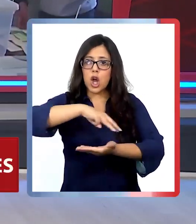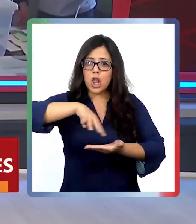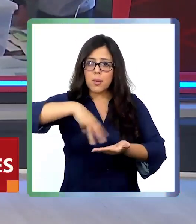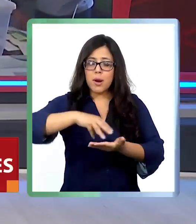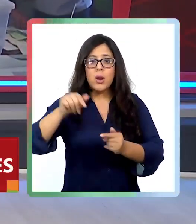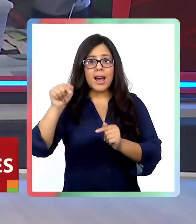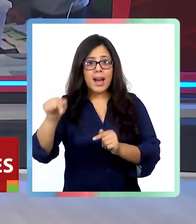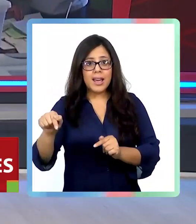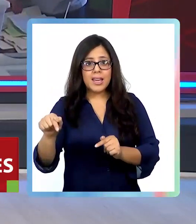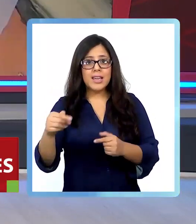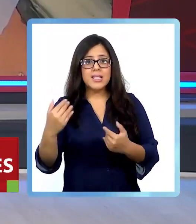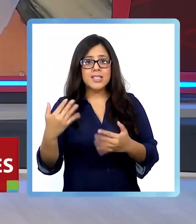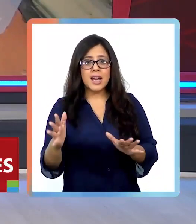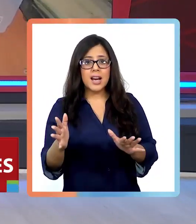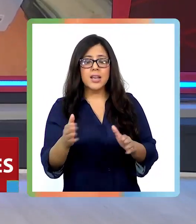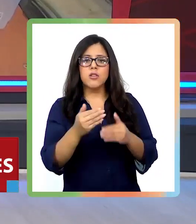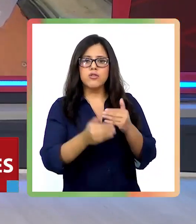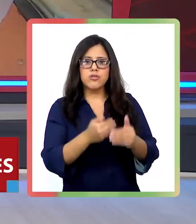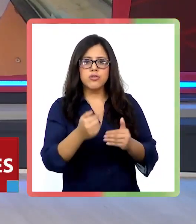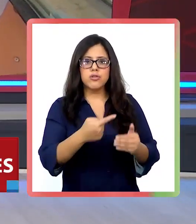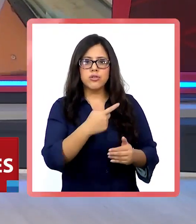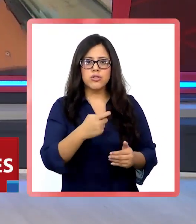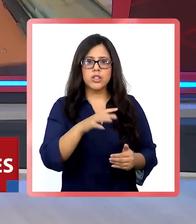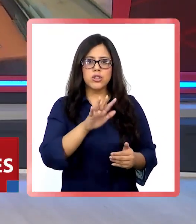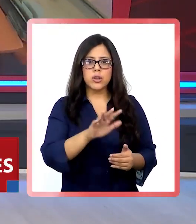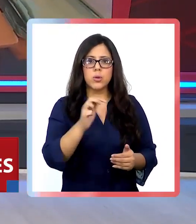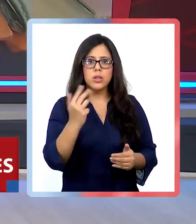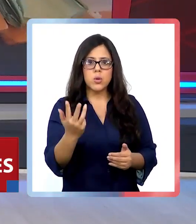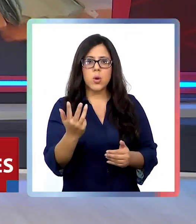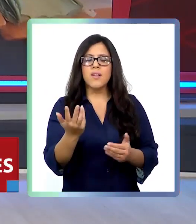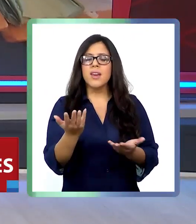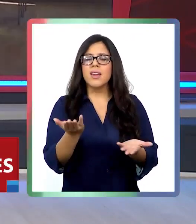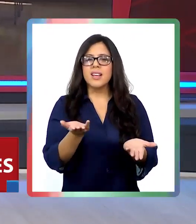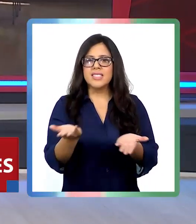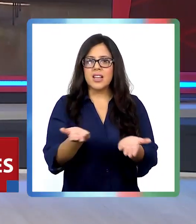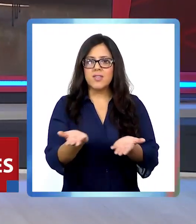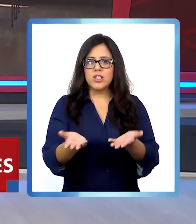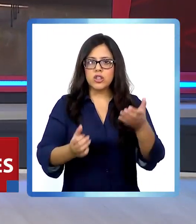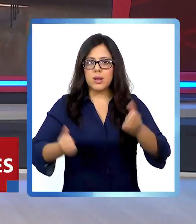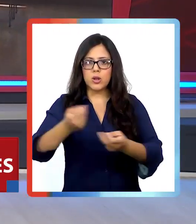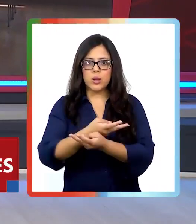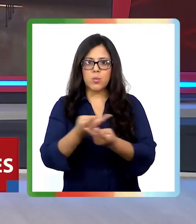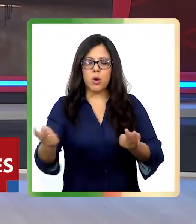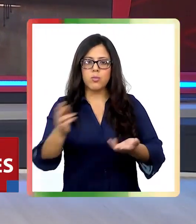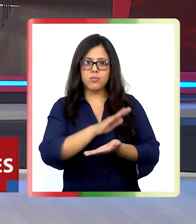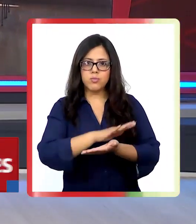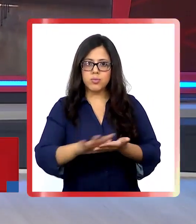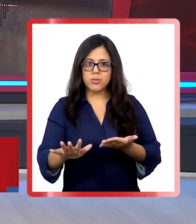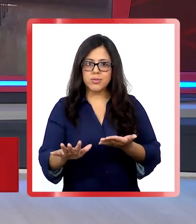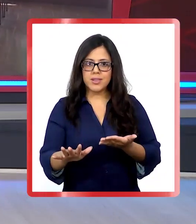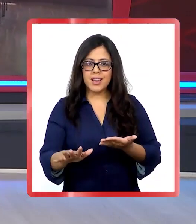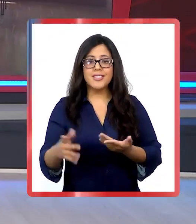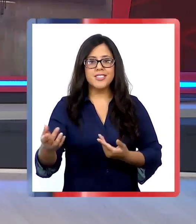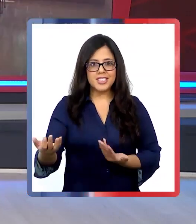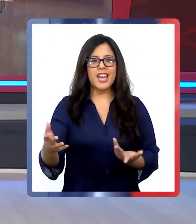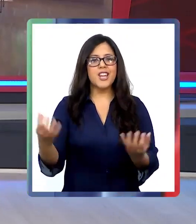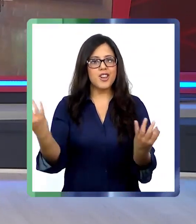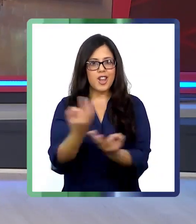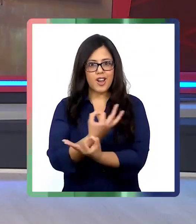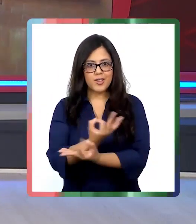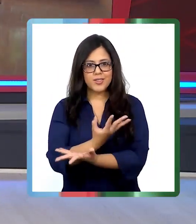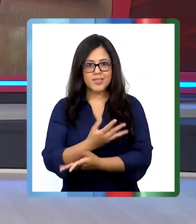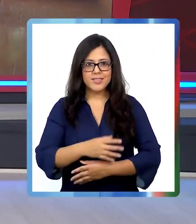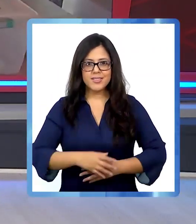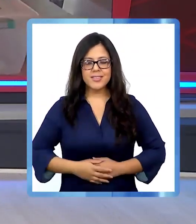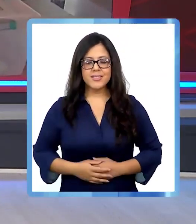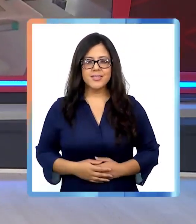región del Maule? Bueno, allí, por ejemplo, se han implementado 159 servicios de transporte público gratuito, como nos cuenta